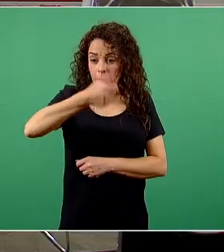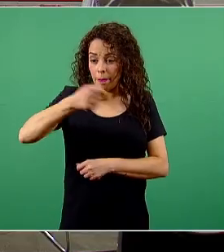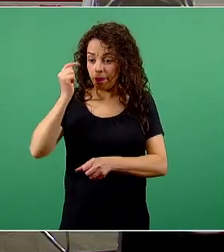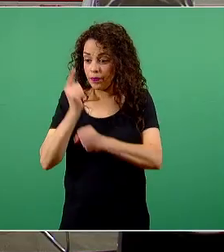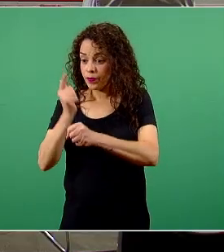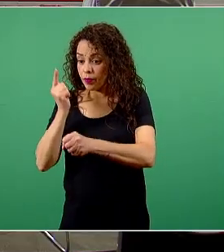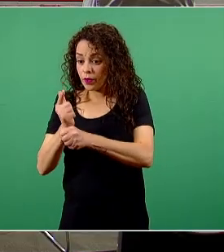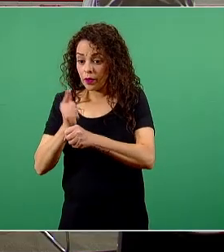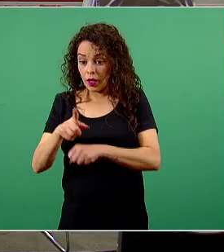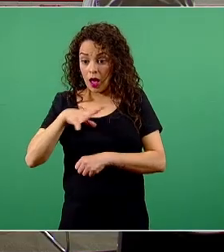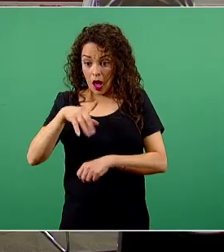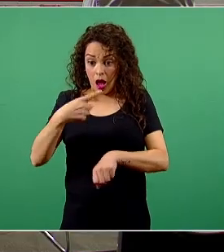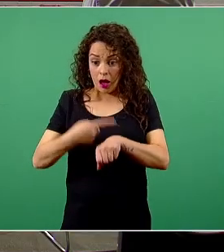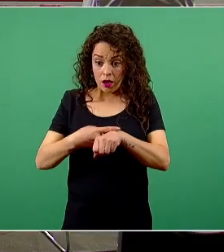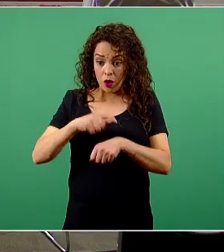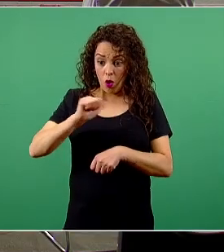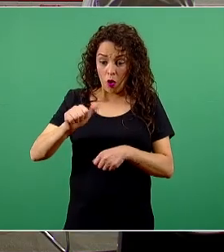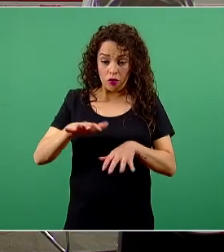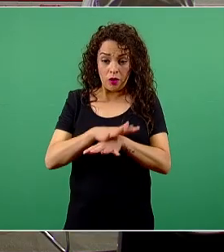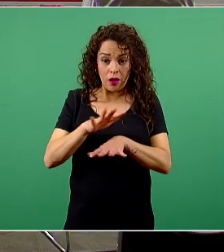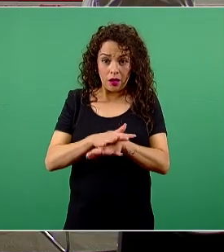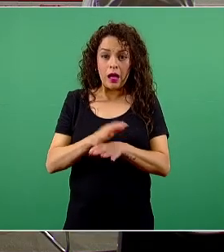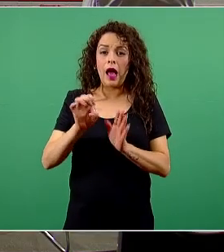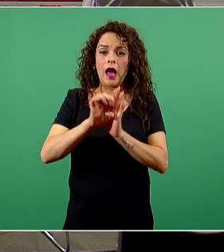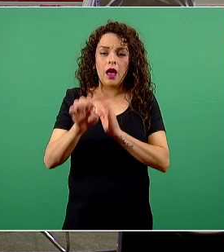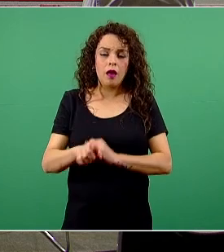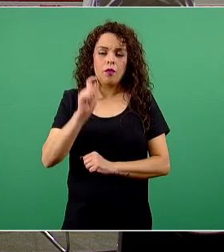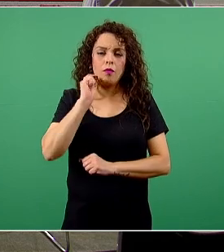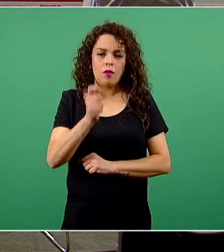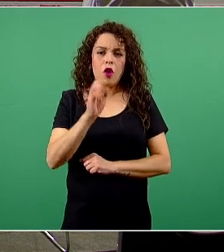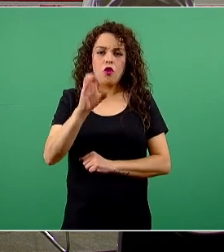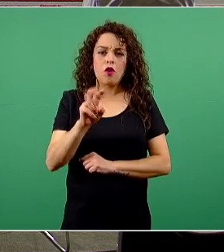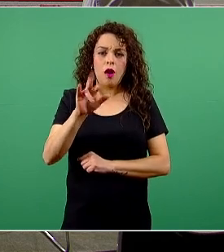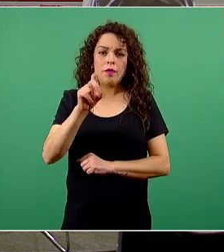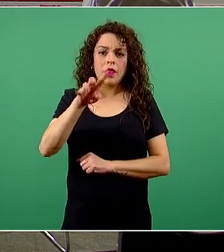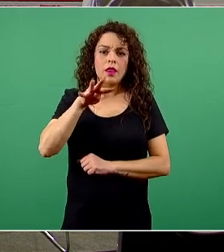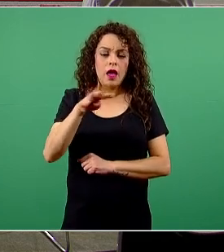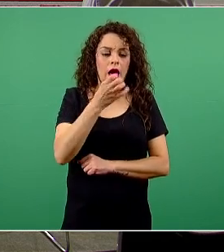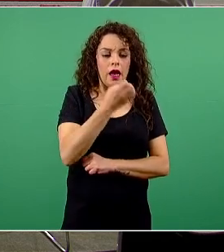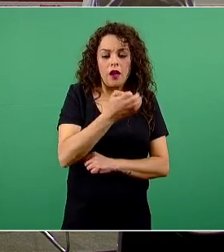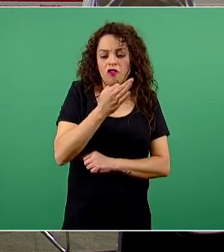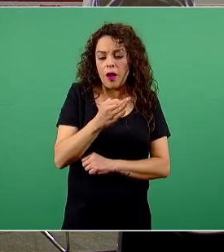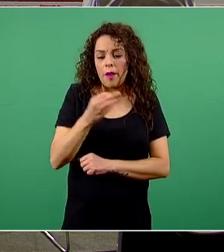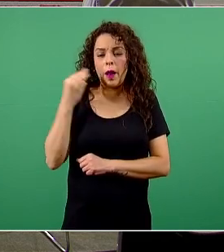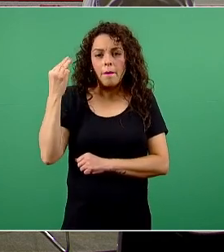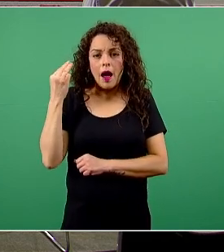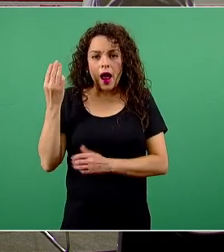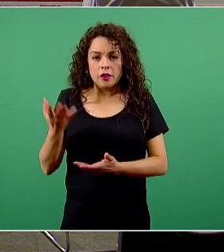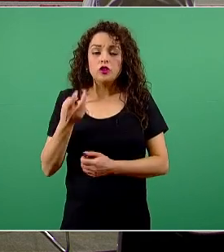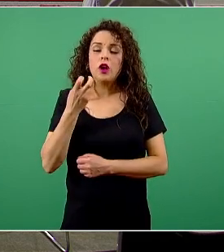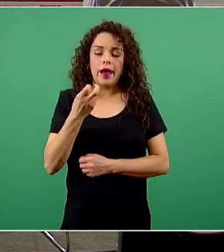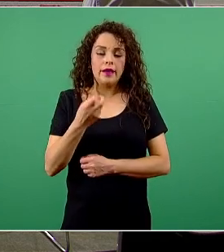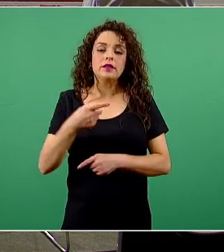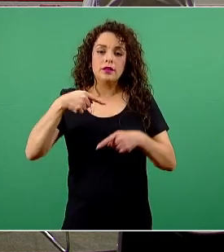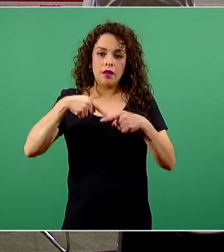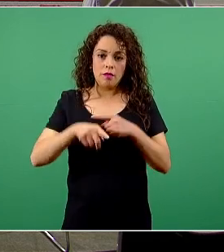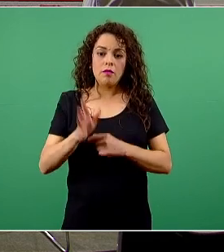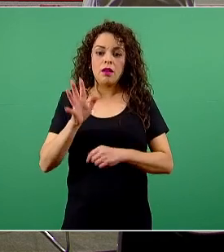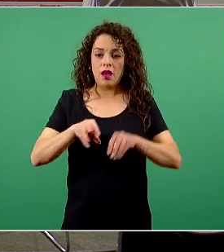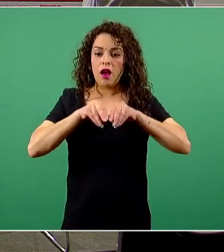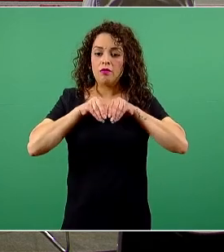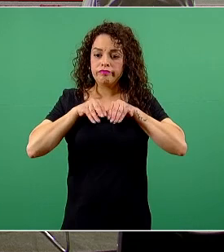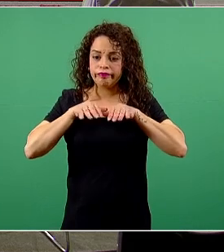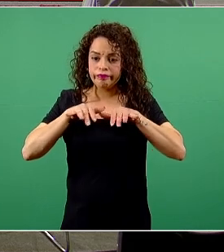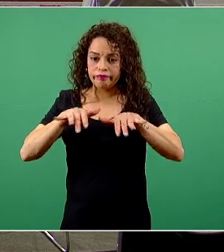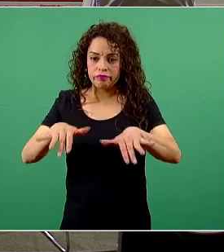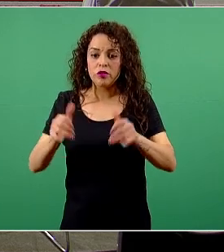lo fue el COVID-19 en febrero, marzo del año pasado, pues estas nuevas variantes también van a empezar a distribuirse